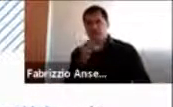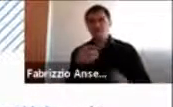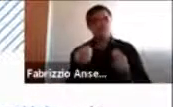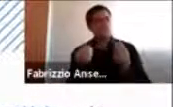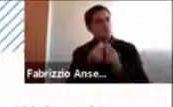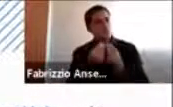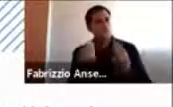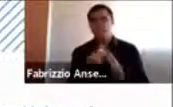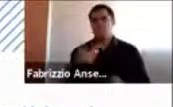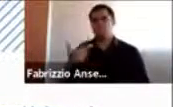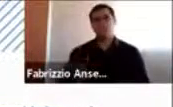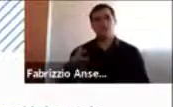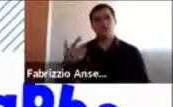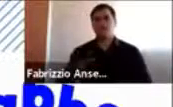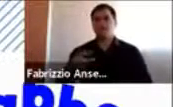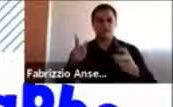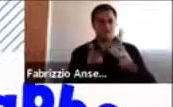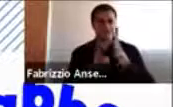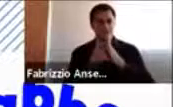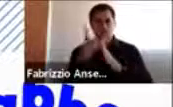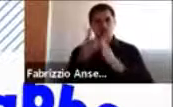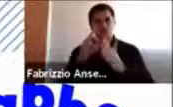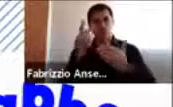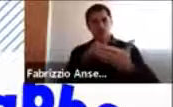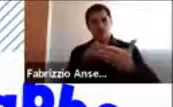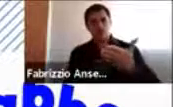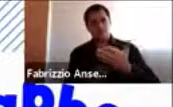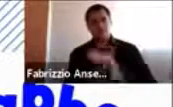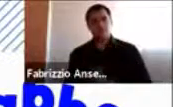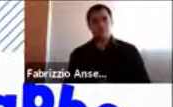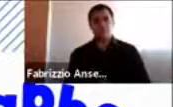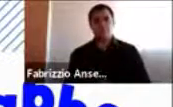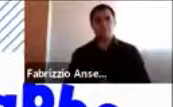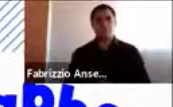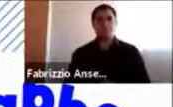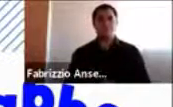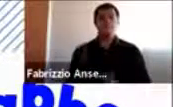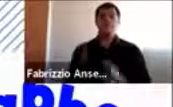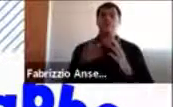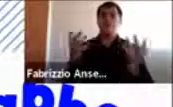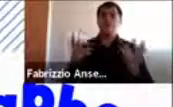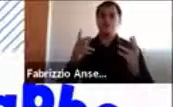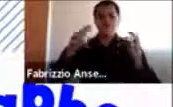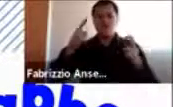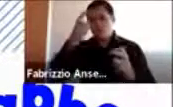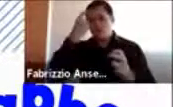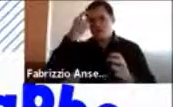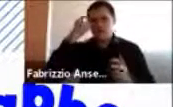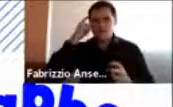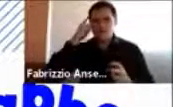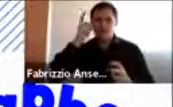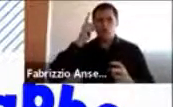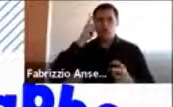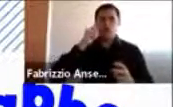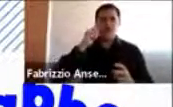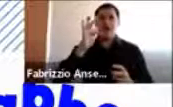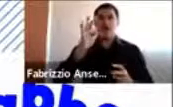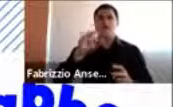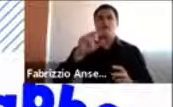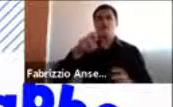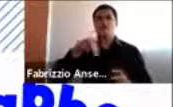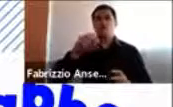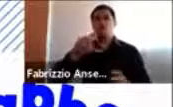con respecto al desarrollo de la lectura entonces bueno el punto es que la conciencia fonológica como ya les había comentado Ricardo